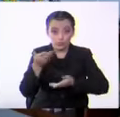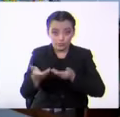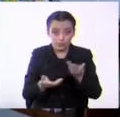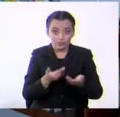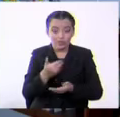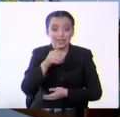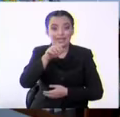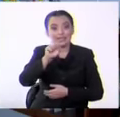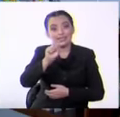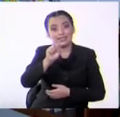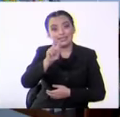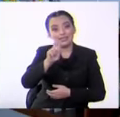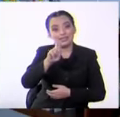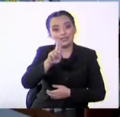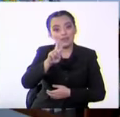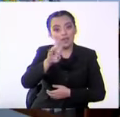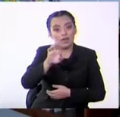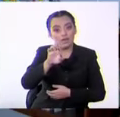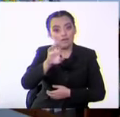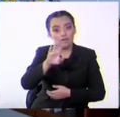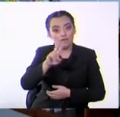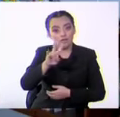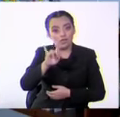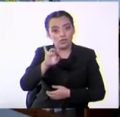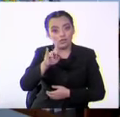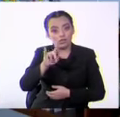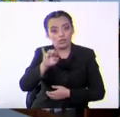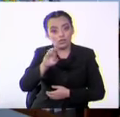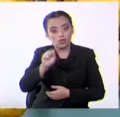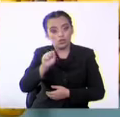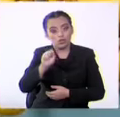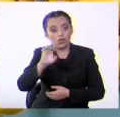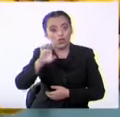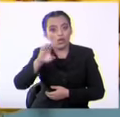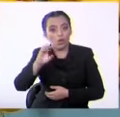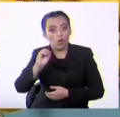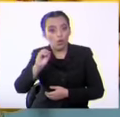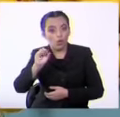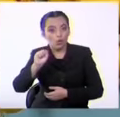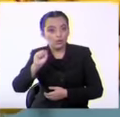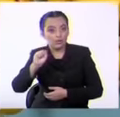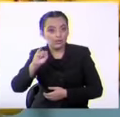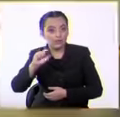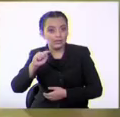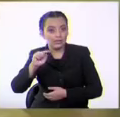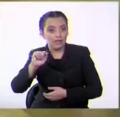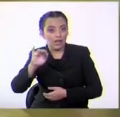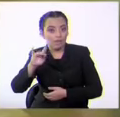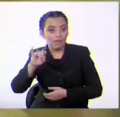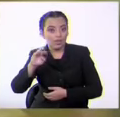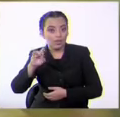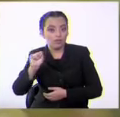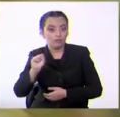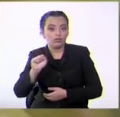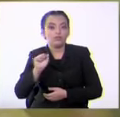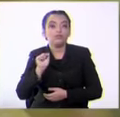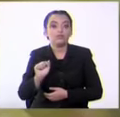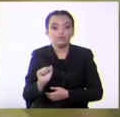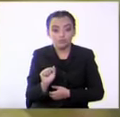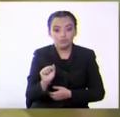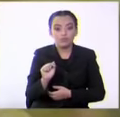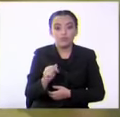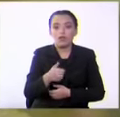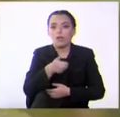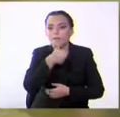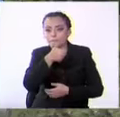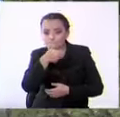Pues simplemente como todo aquel beneficio que nosotros podemos obtener de la naturaleza. Y